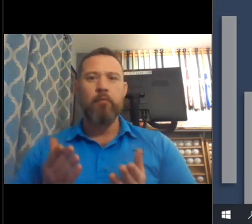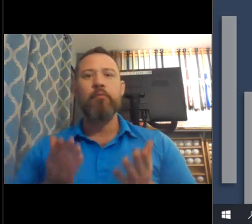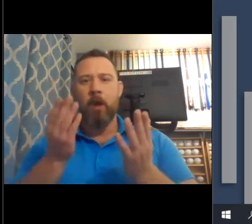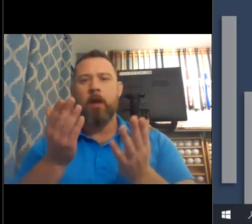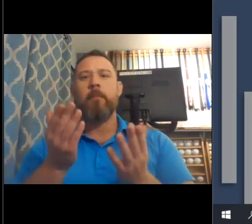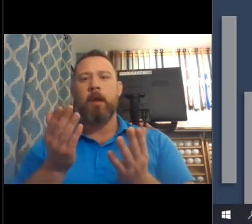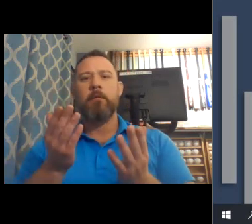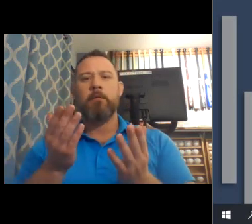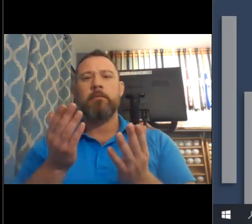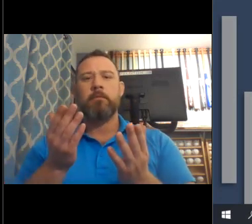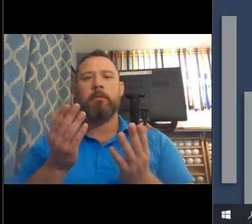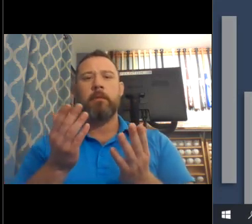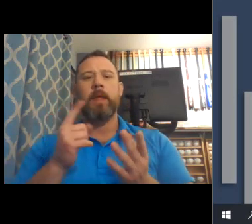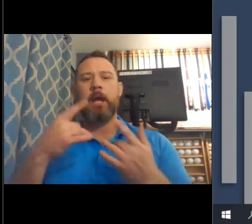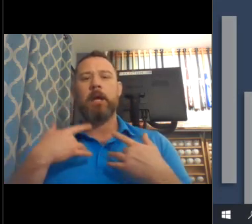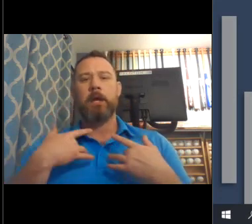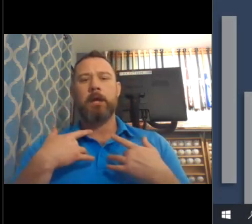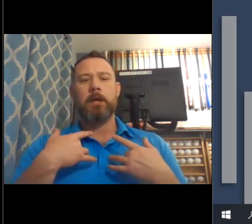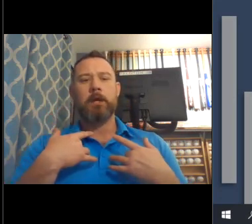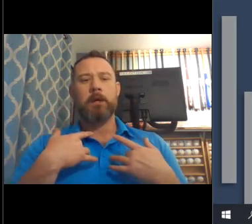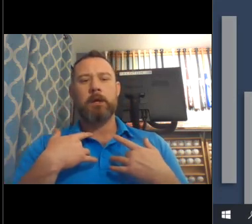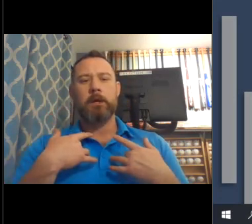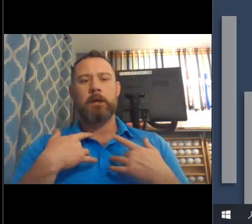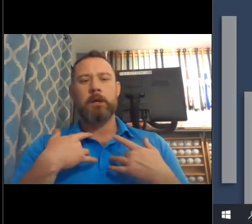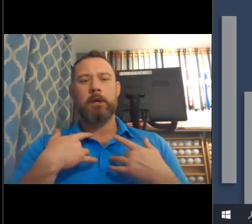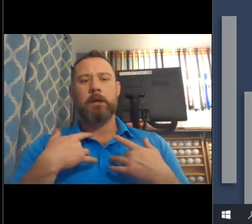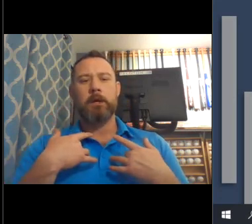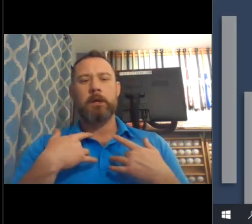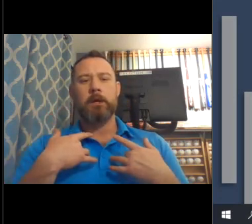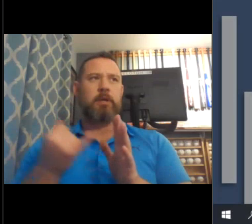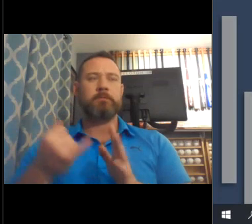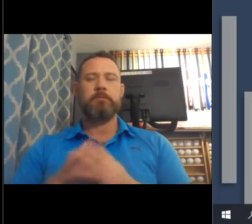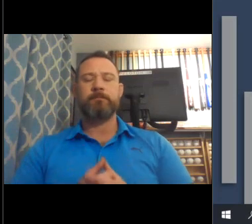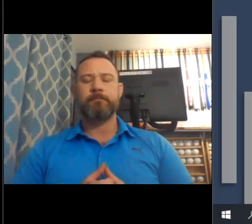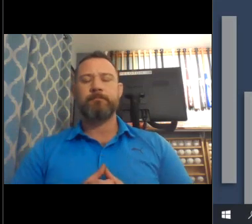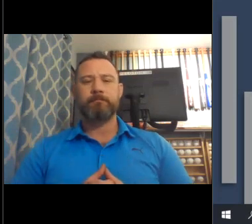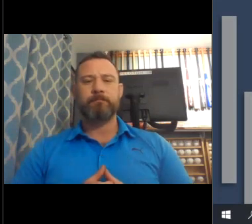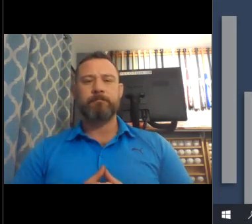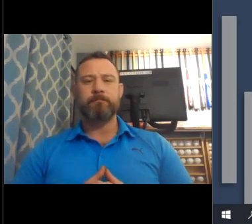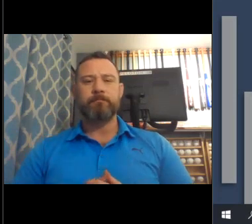they consider these projects for consideration.